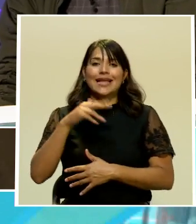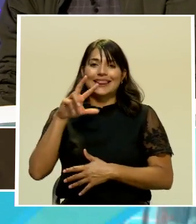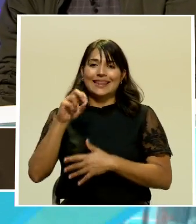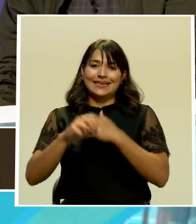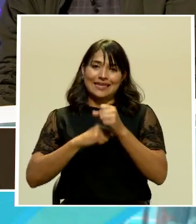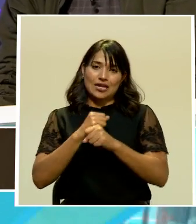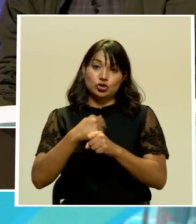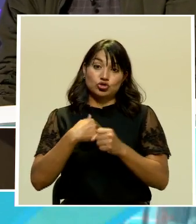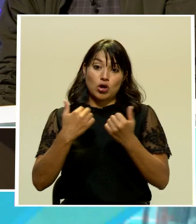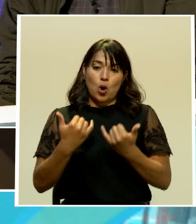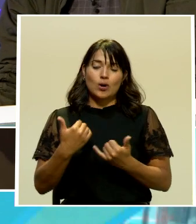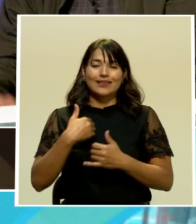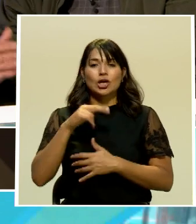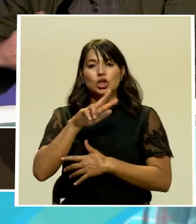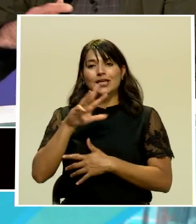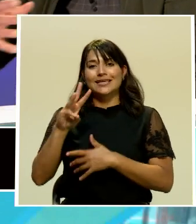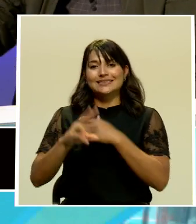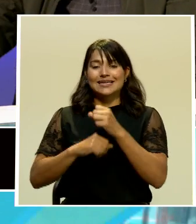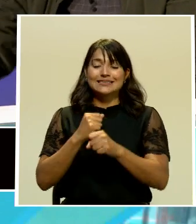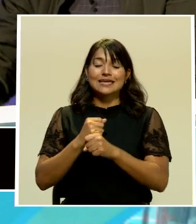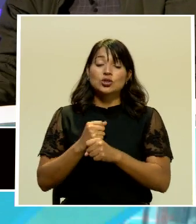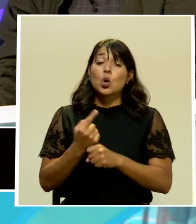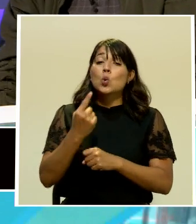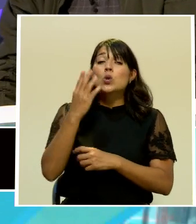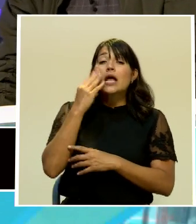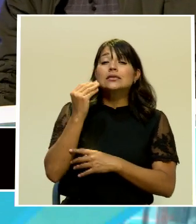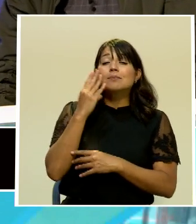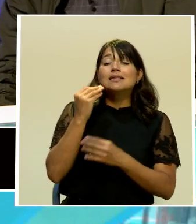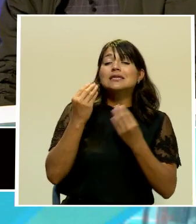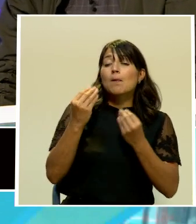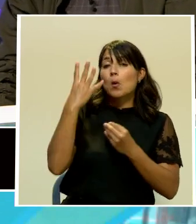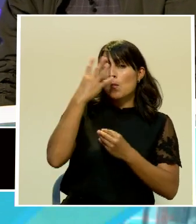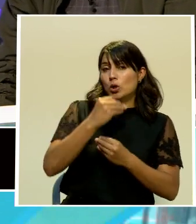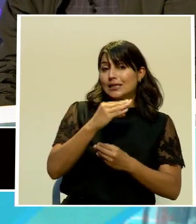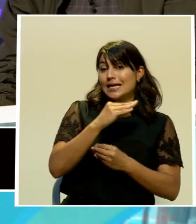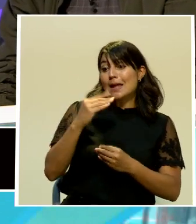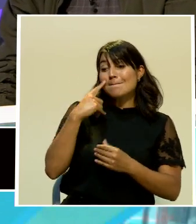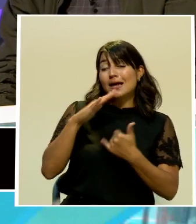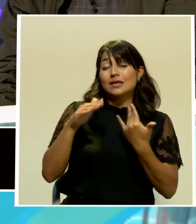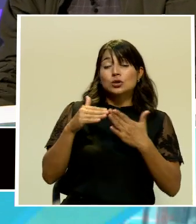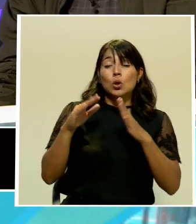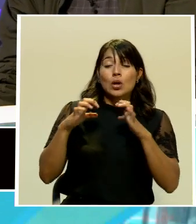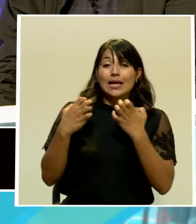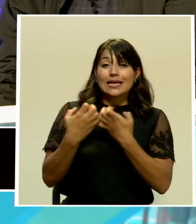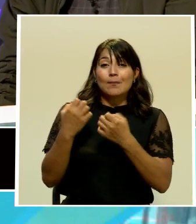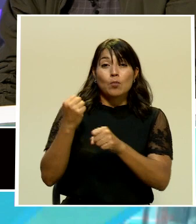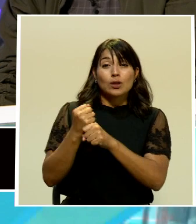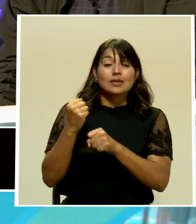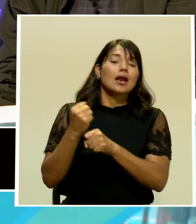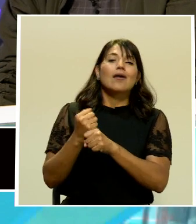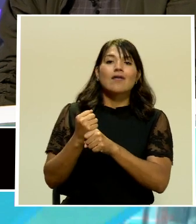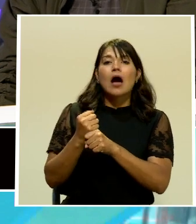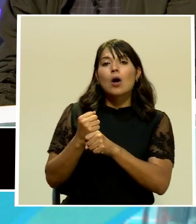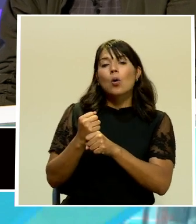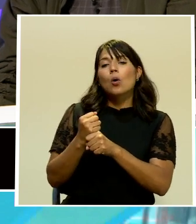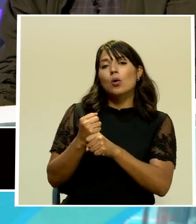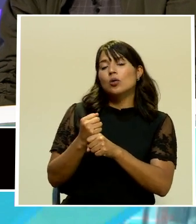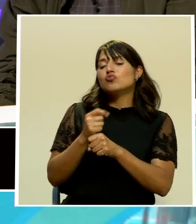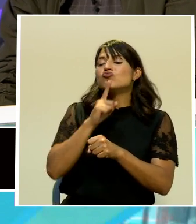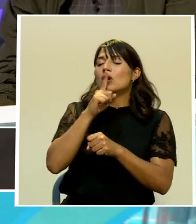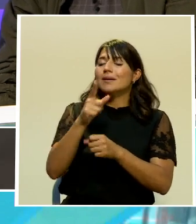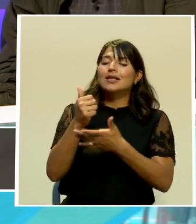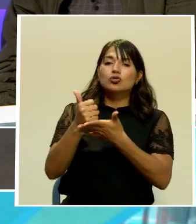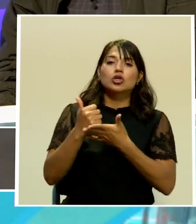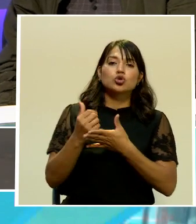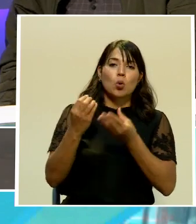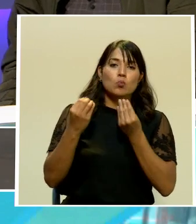experiencia bien bonita, fue una experiencia que a todo el equipo de trabajo que estuvimos nos marcó profesionalmente y nos ayudó